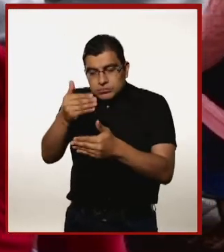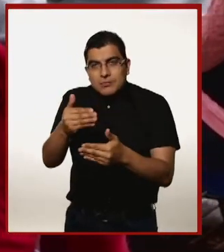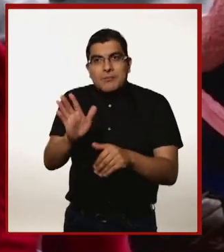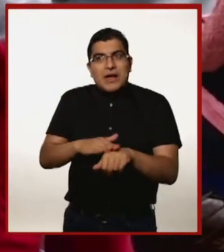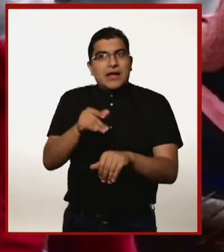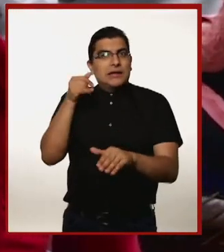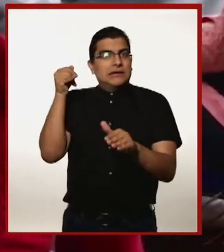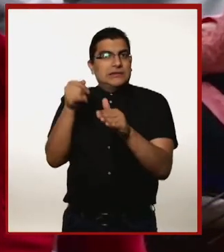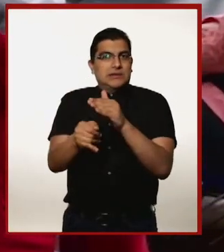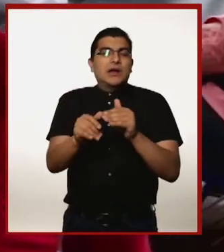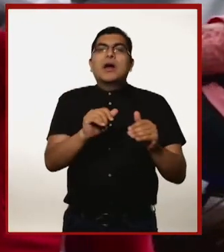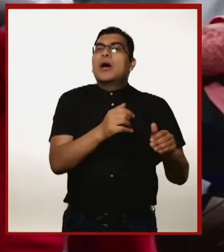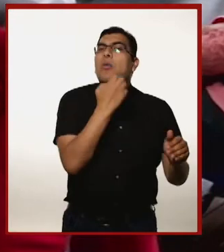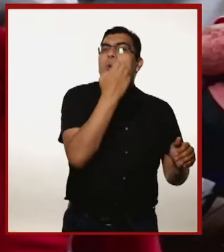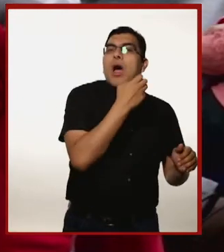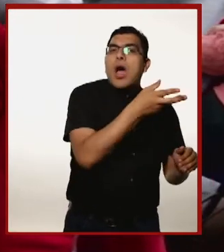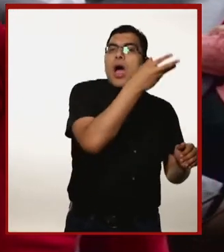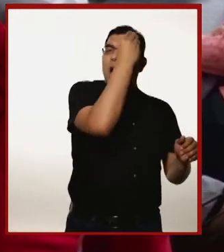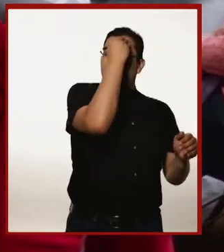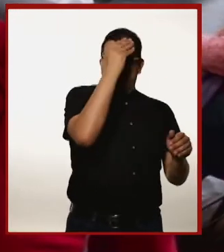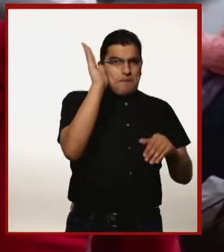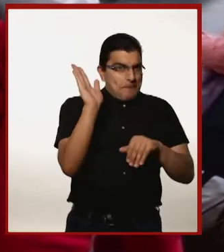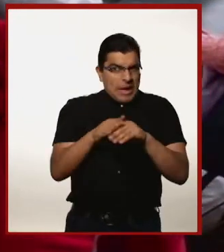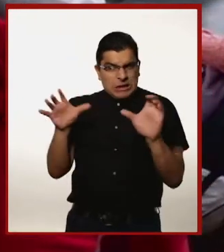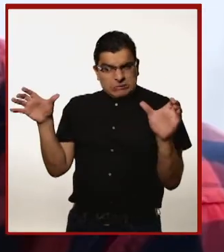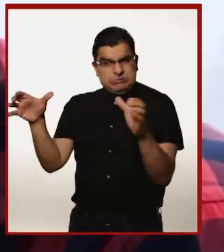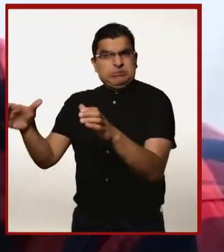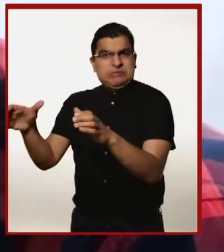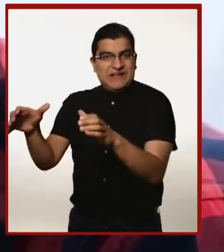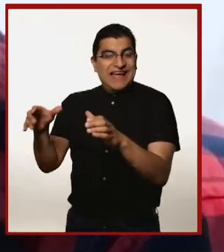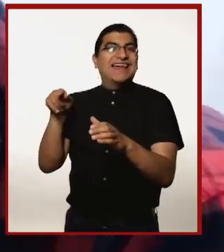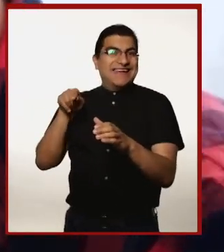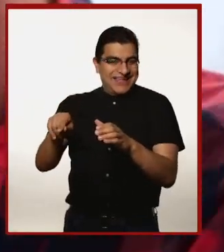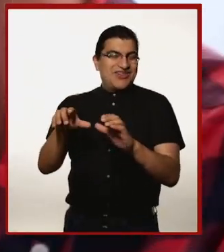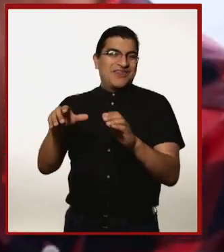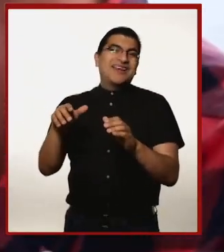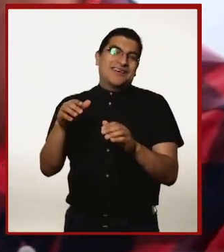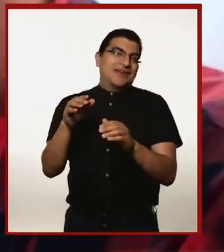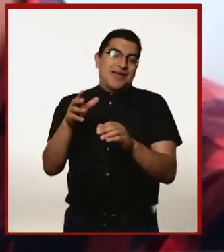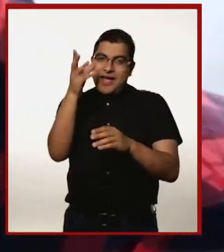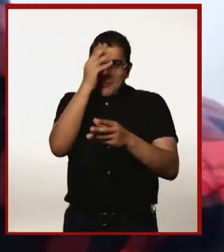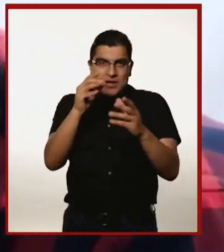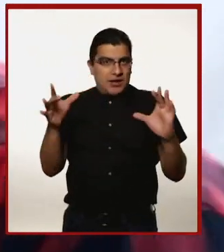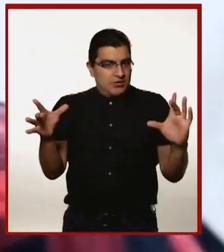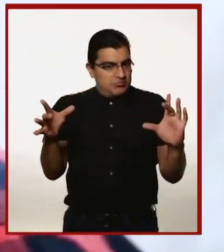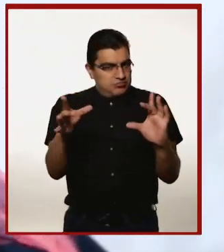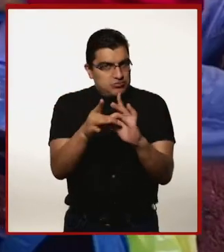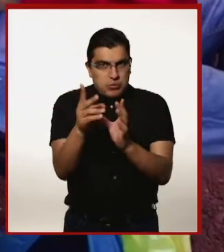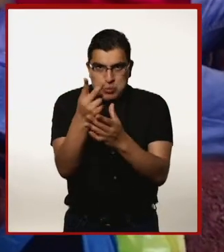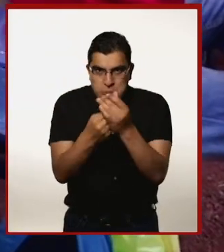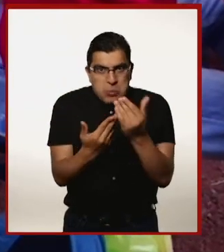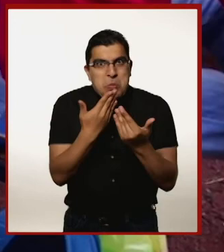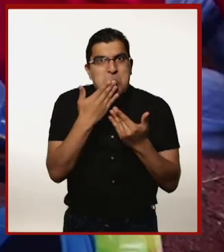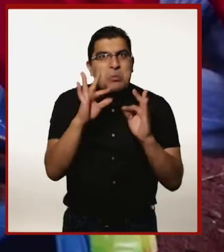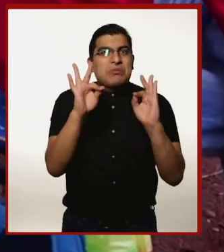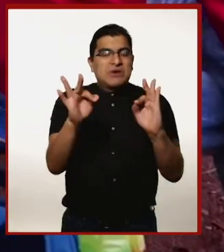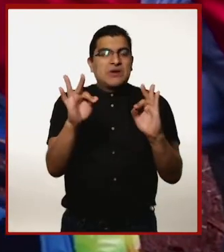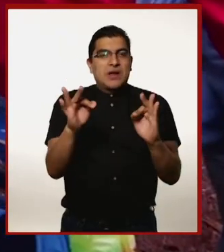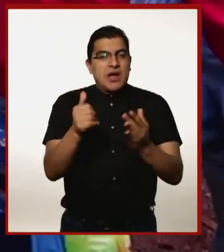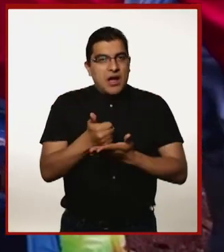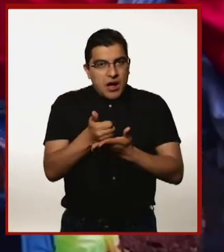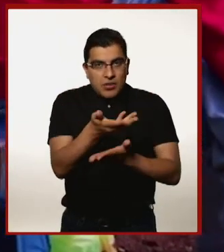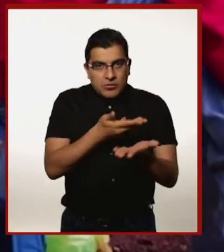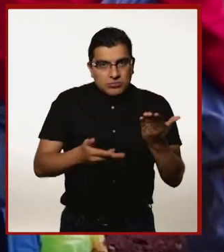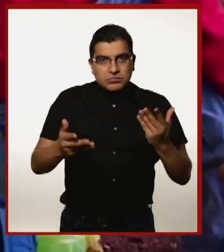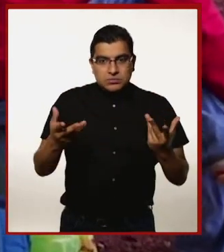aprendiendo más allá de lo que la escuela nos enseña. Creo que son saberes que se complementan muy bien y que nos permiten